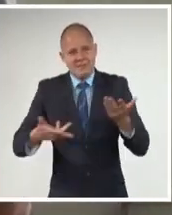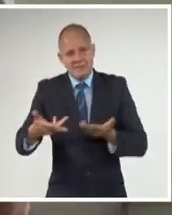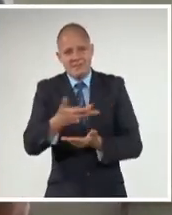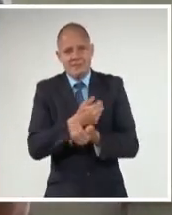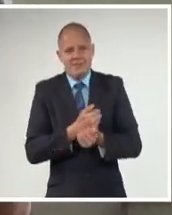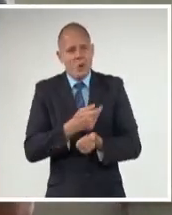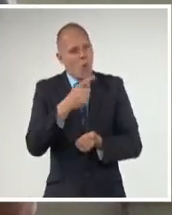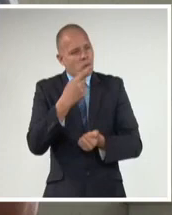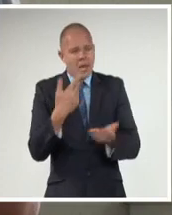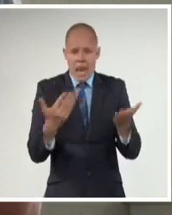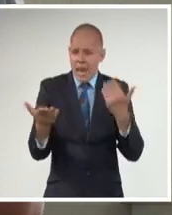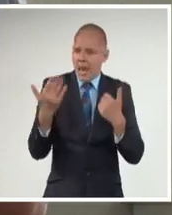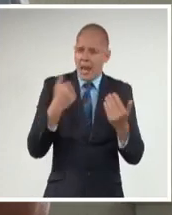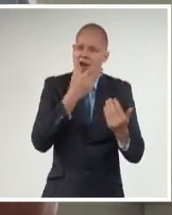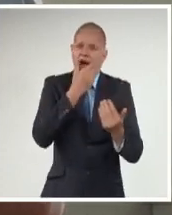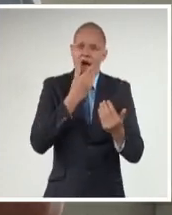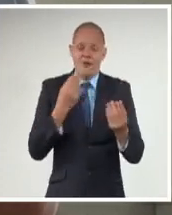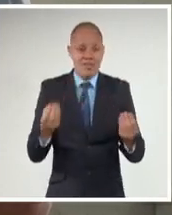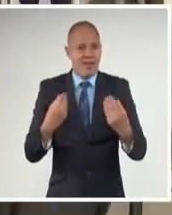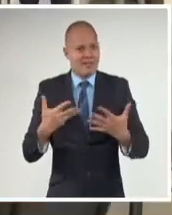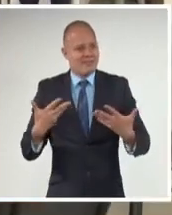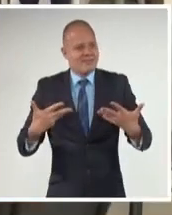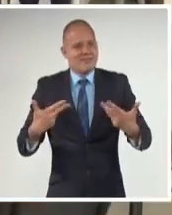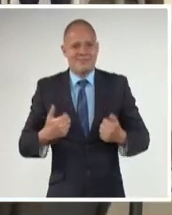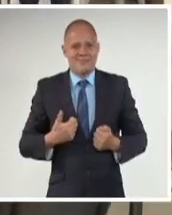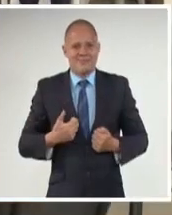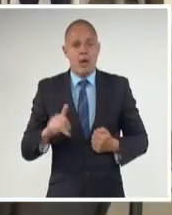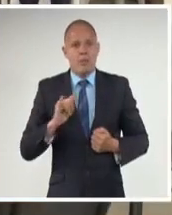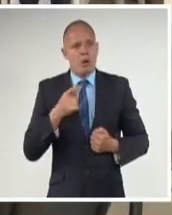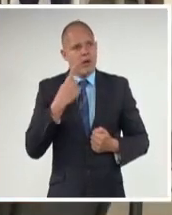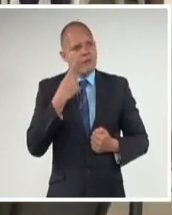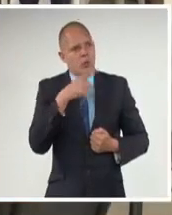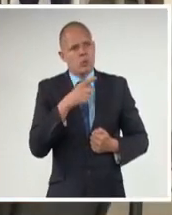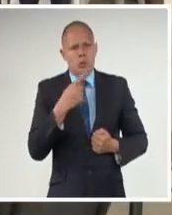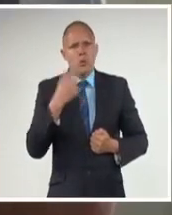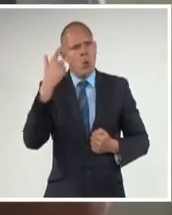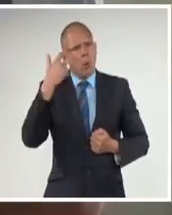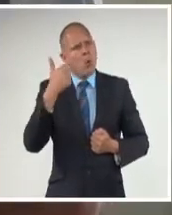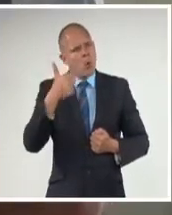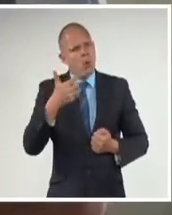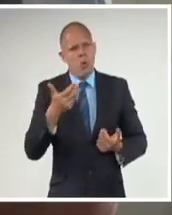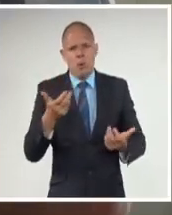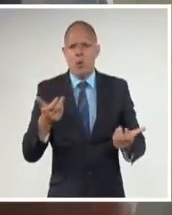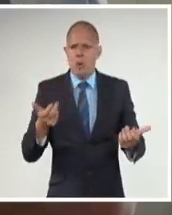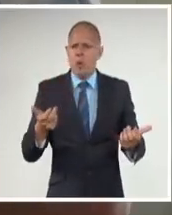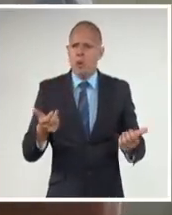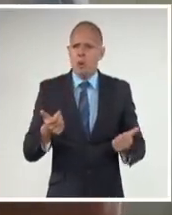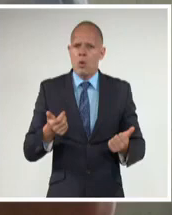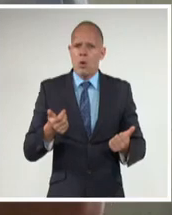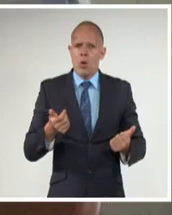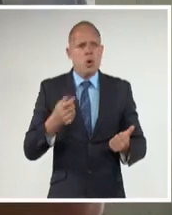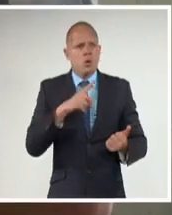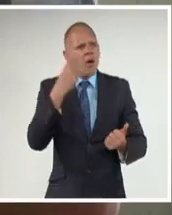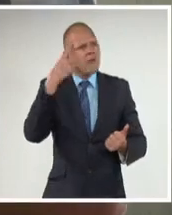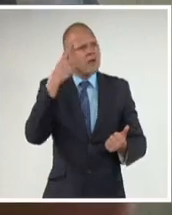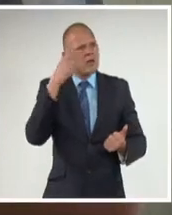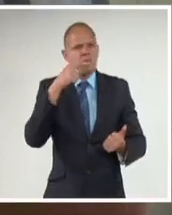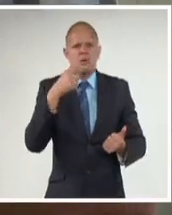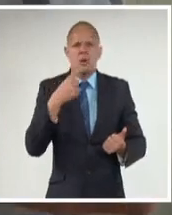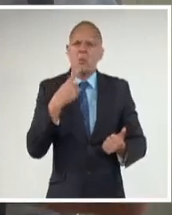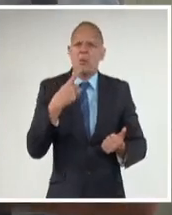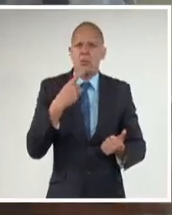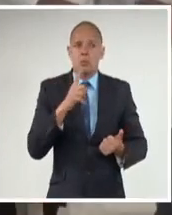nosotros, hemos visto un nivel de madurez en ustedes, de compromiso, de propuestas interesantes, yo